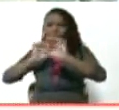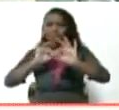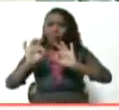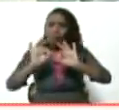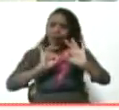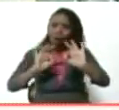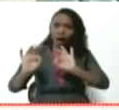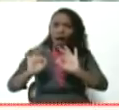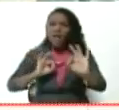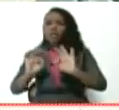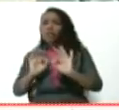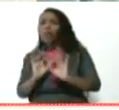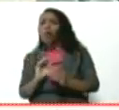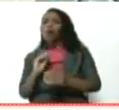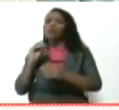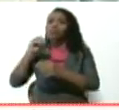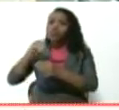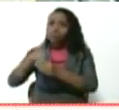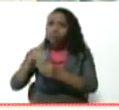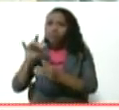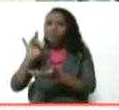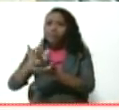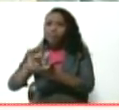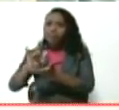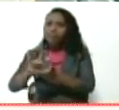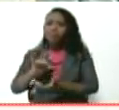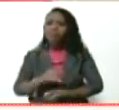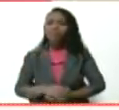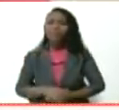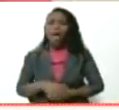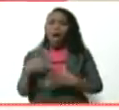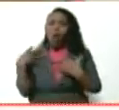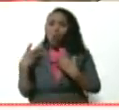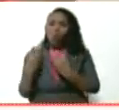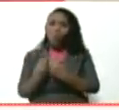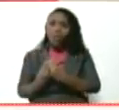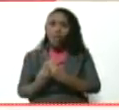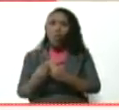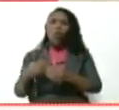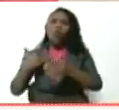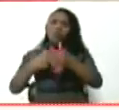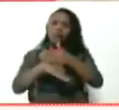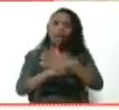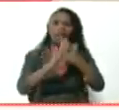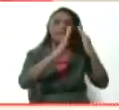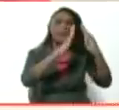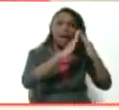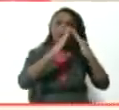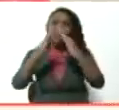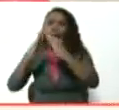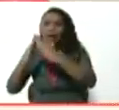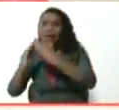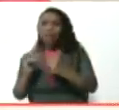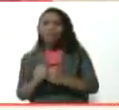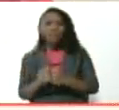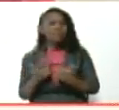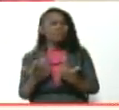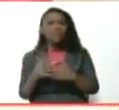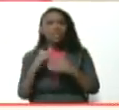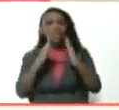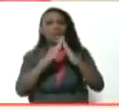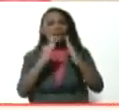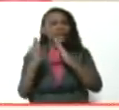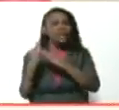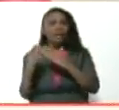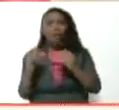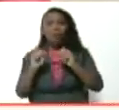prepararnos, incorporar a los compañeros, salir en el casa por casa. El casa por casa es